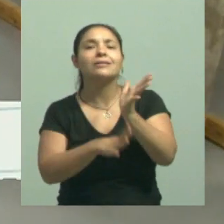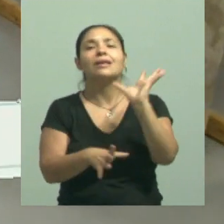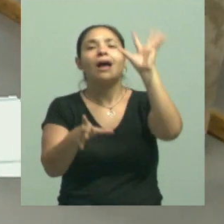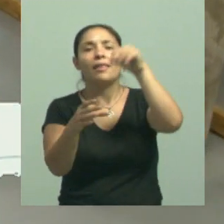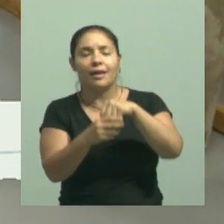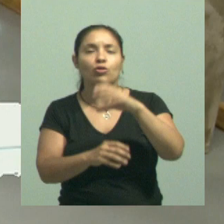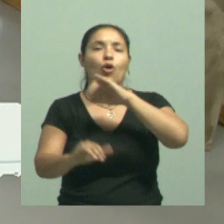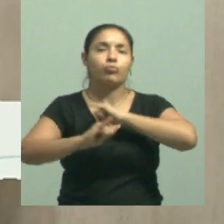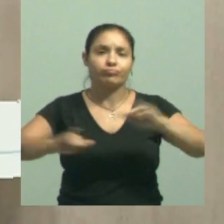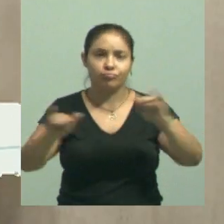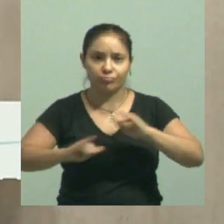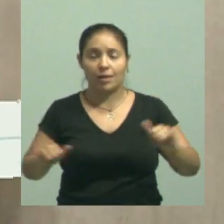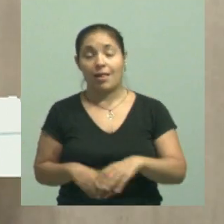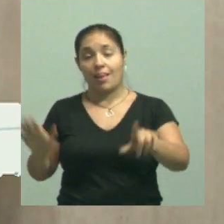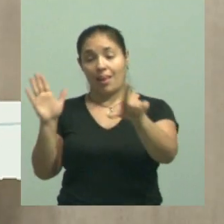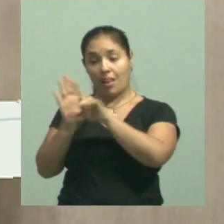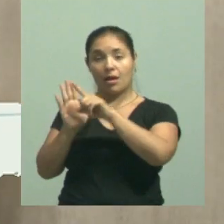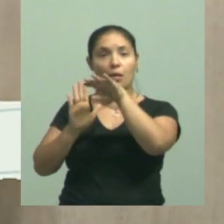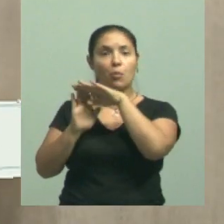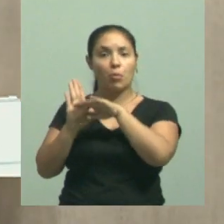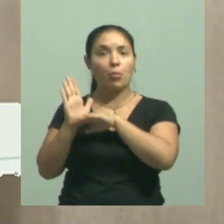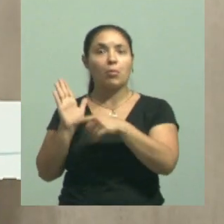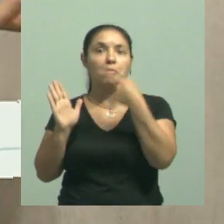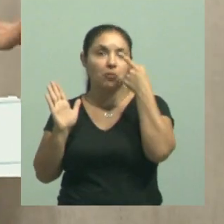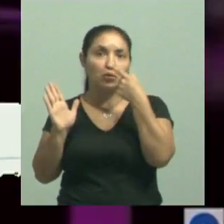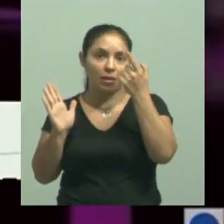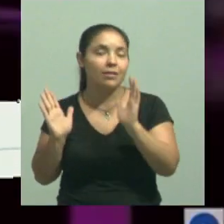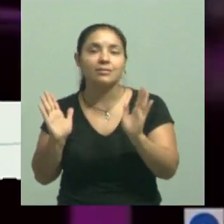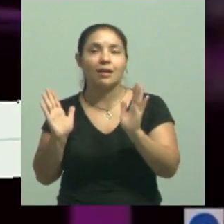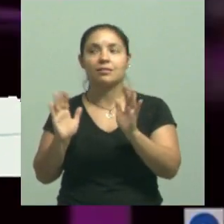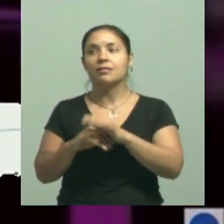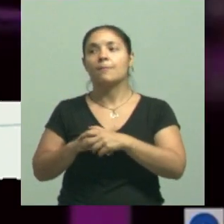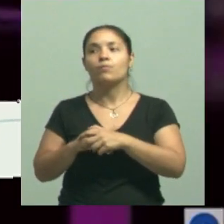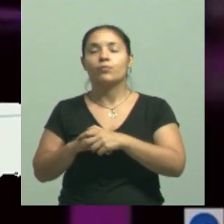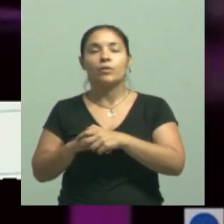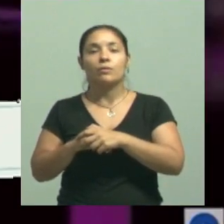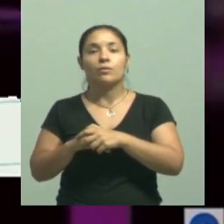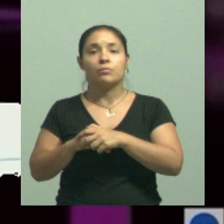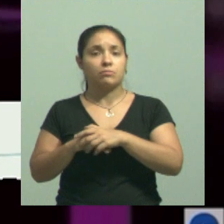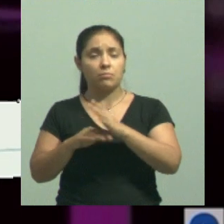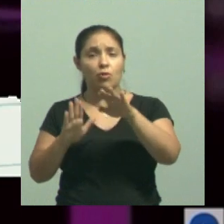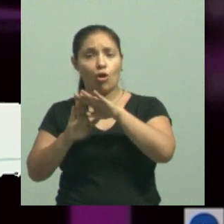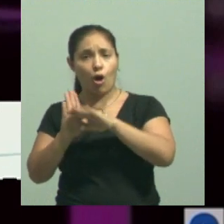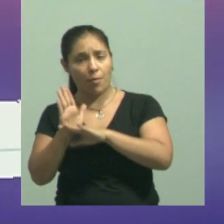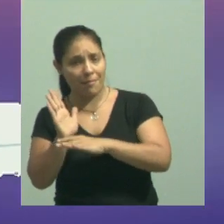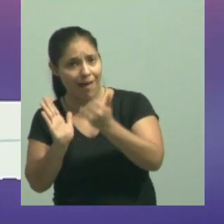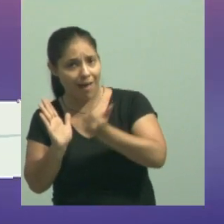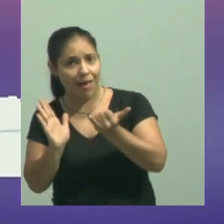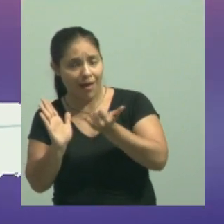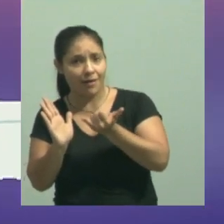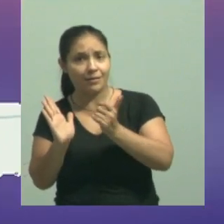La ley 26485 es muy rica, no hay que pensar que esas cosas no existen, no, son normativas y